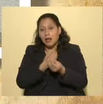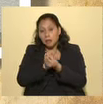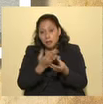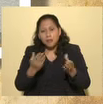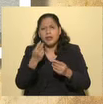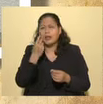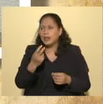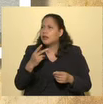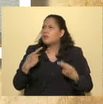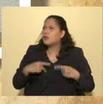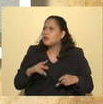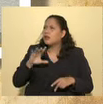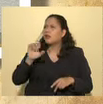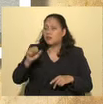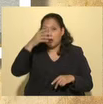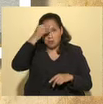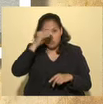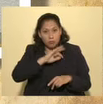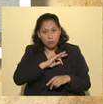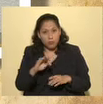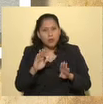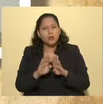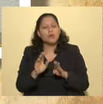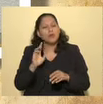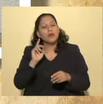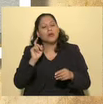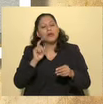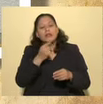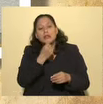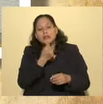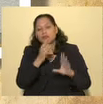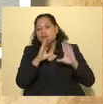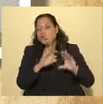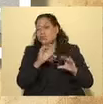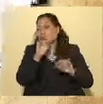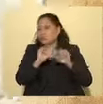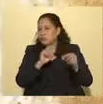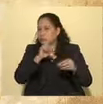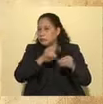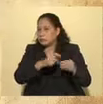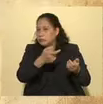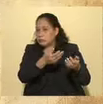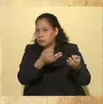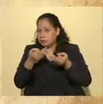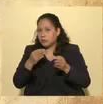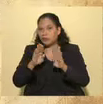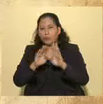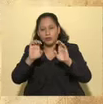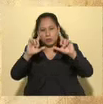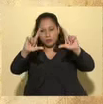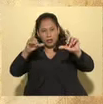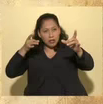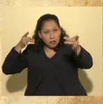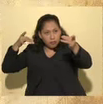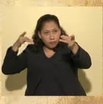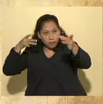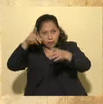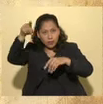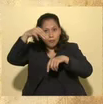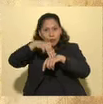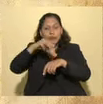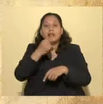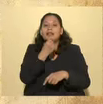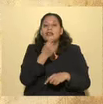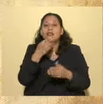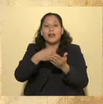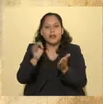percepción y seguramente un cierto enganche que podemos tener con los niños. Entonces hicimos eventos de tiro con arco en el Monumento a los Niños Héroes